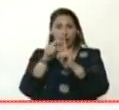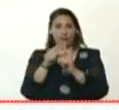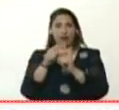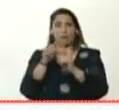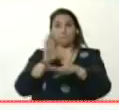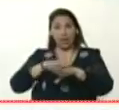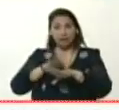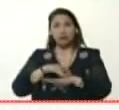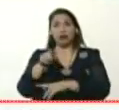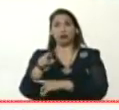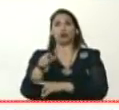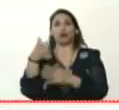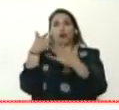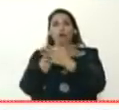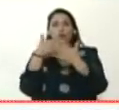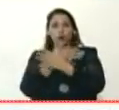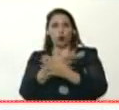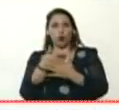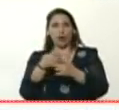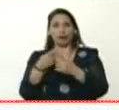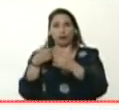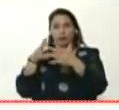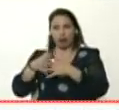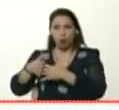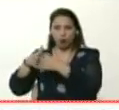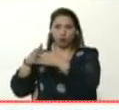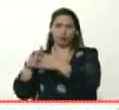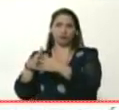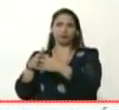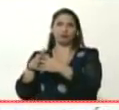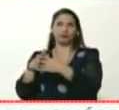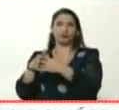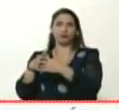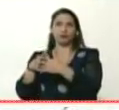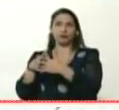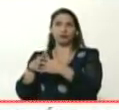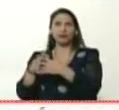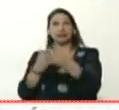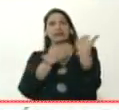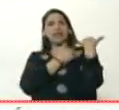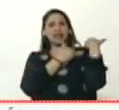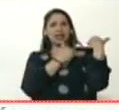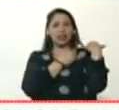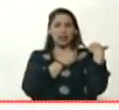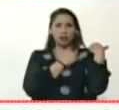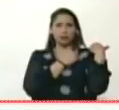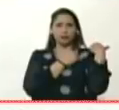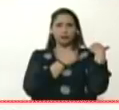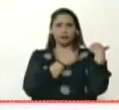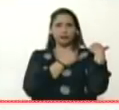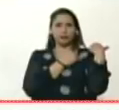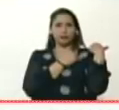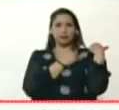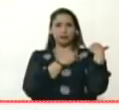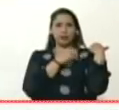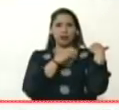Ocurren esas cosas. Estados Unidos se ha encargado de ir poniendo